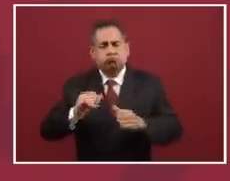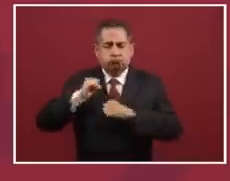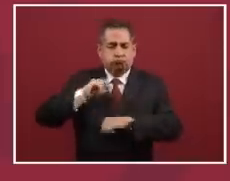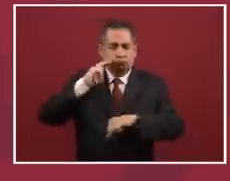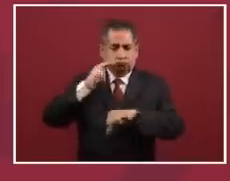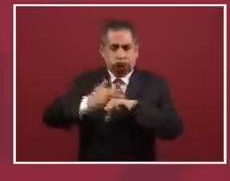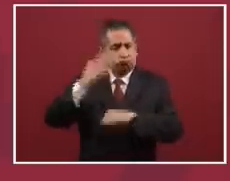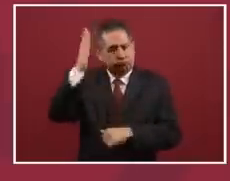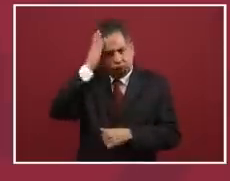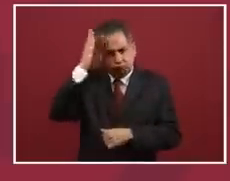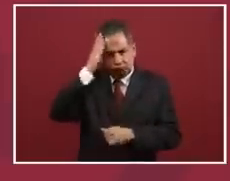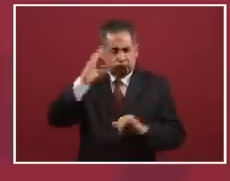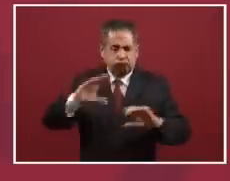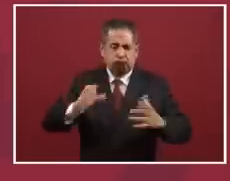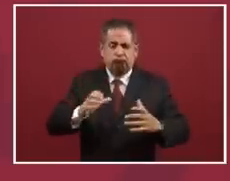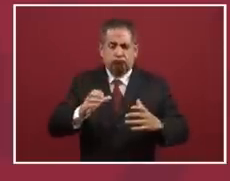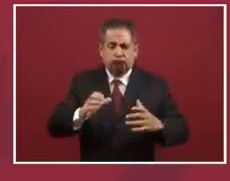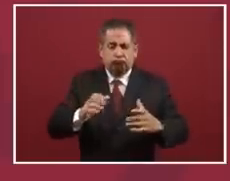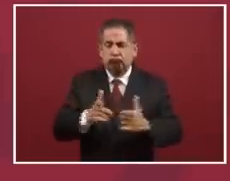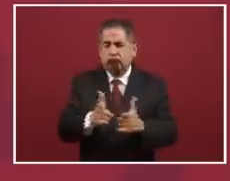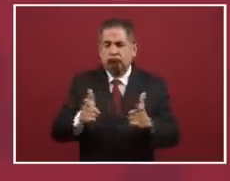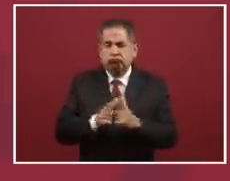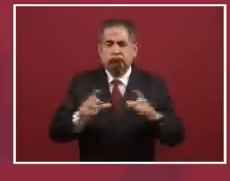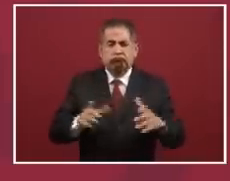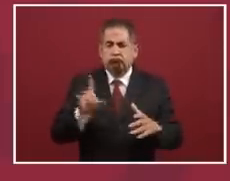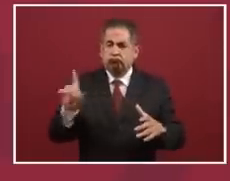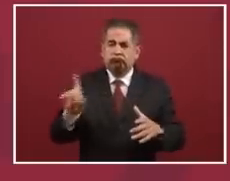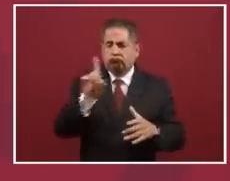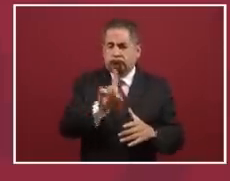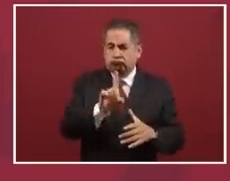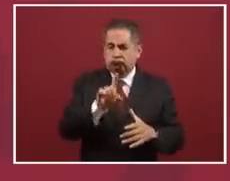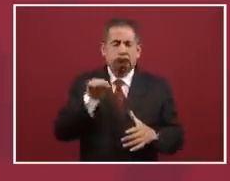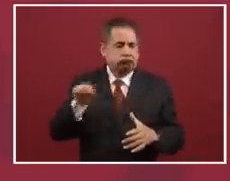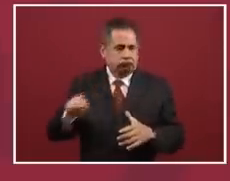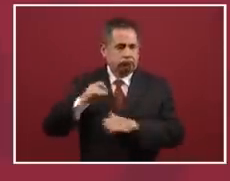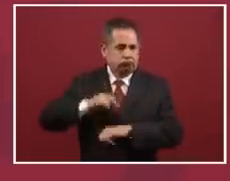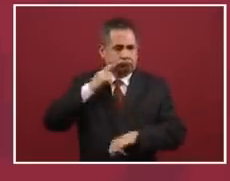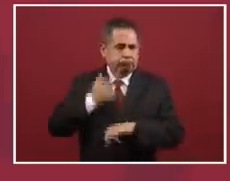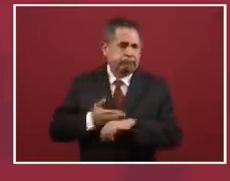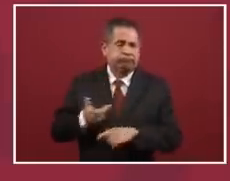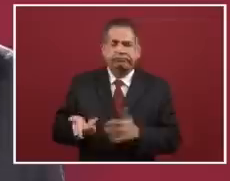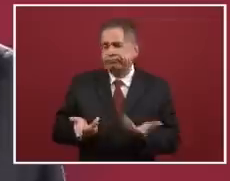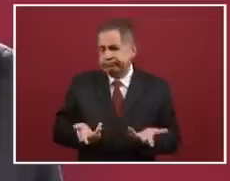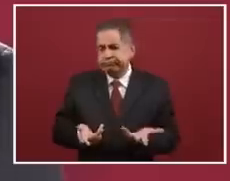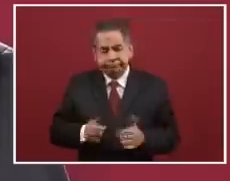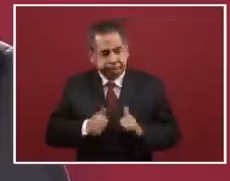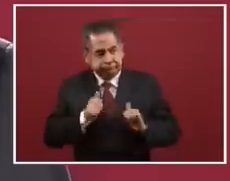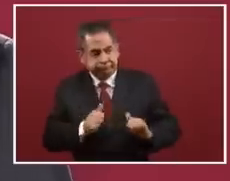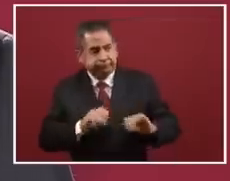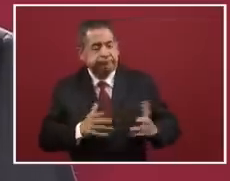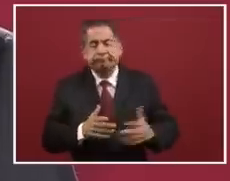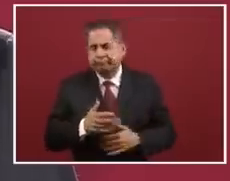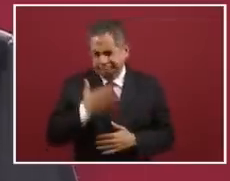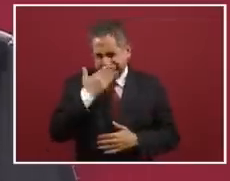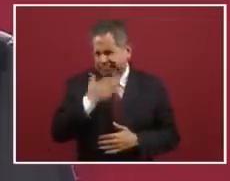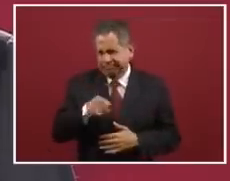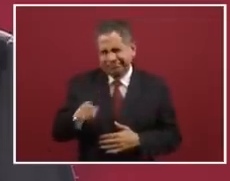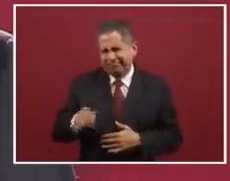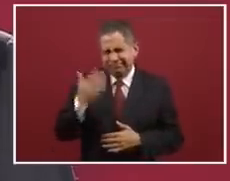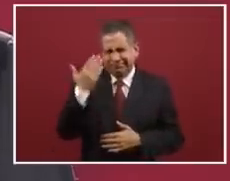encabezar al grupo que está atendiendo este